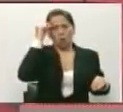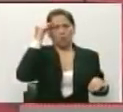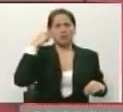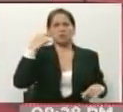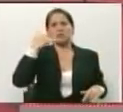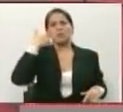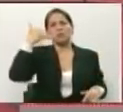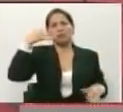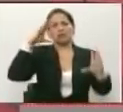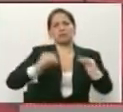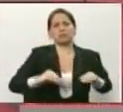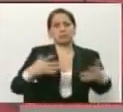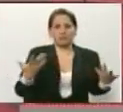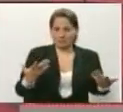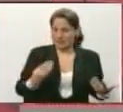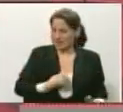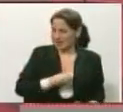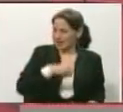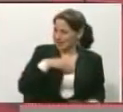teléfono.